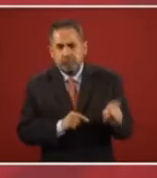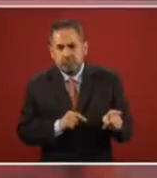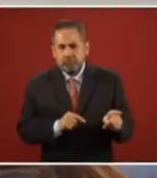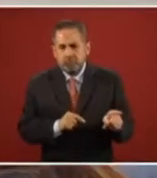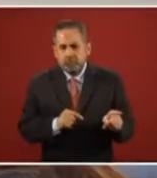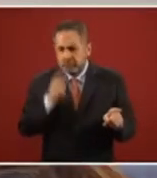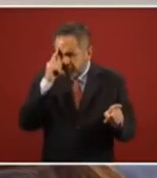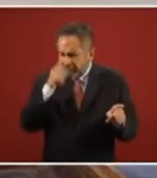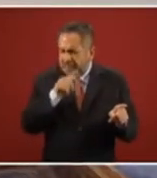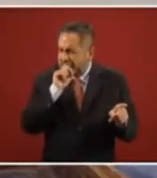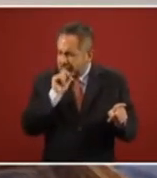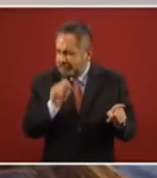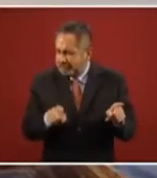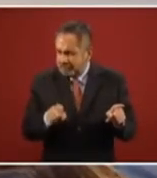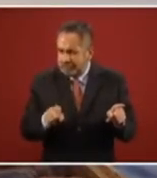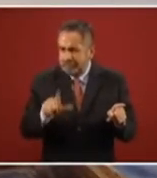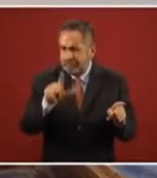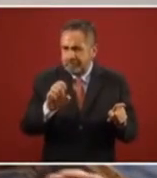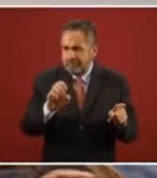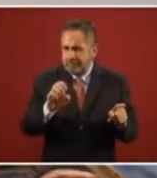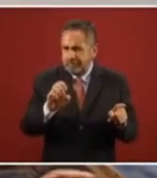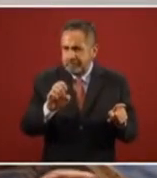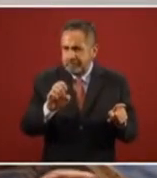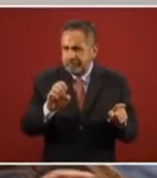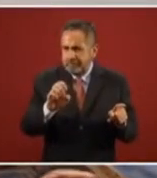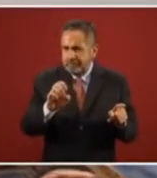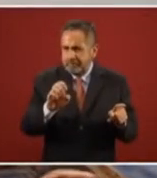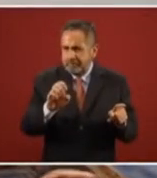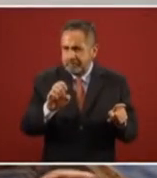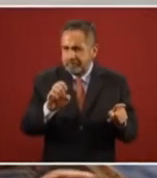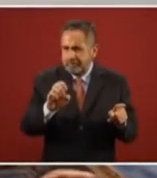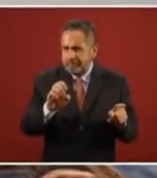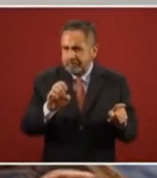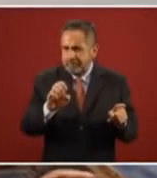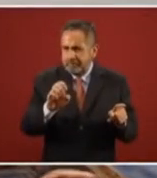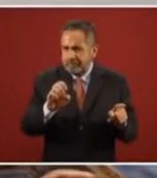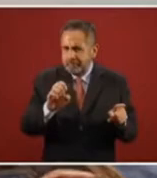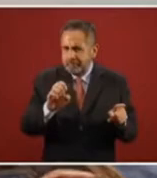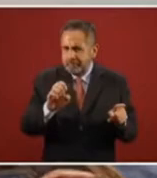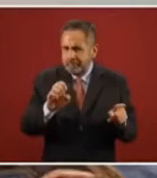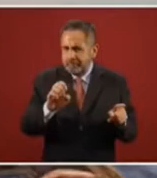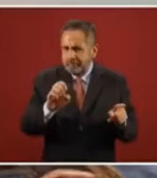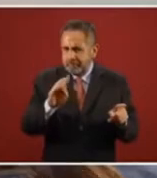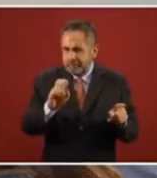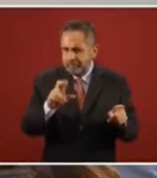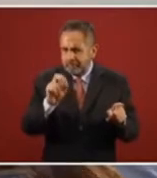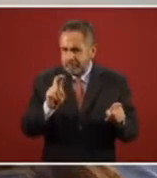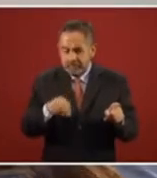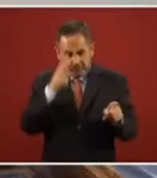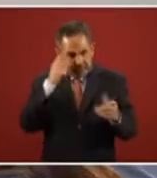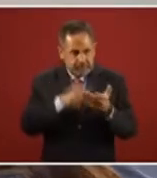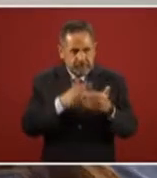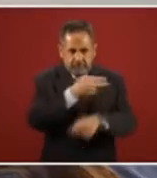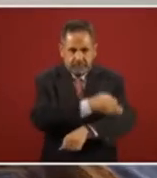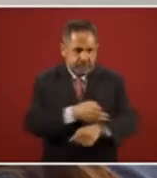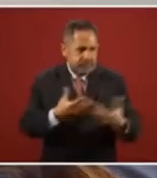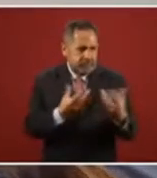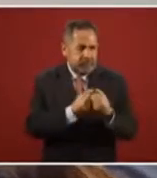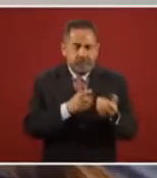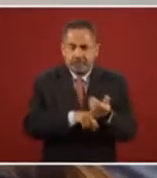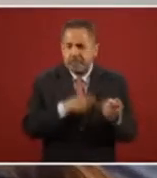y yo creo que también la familia de balón de la barranca en